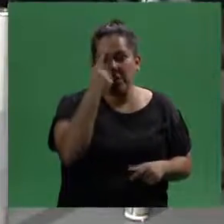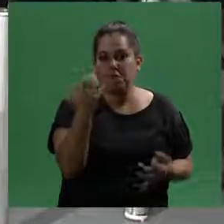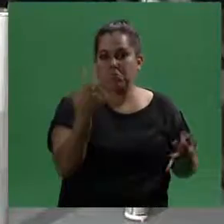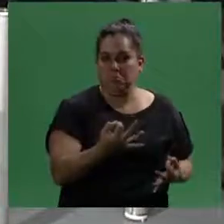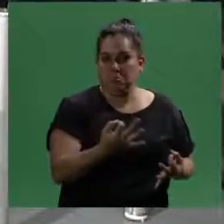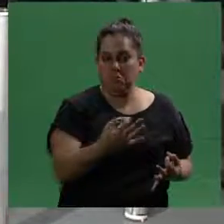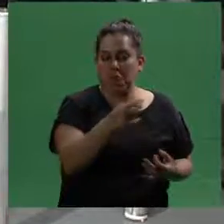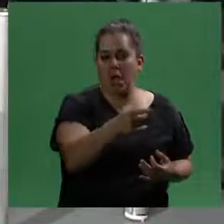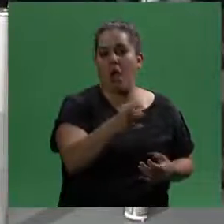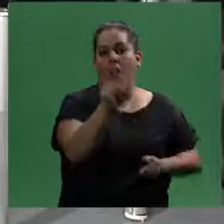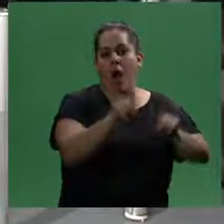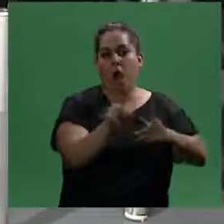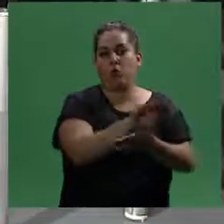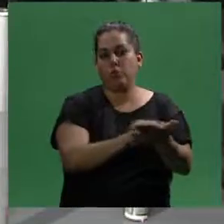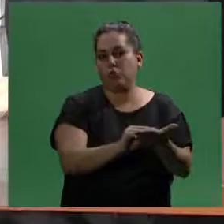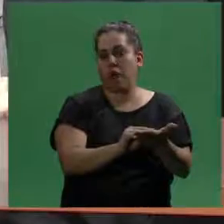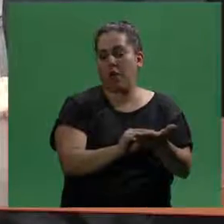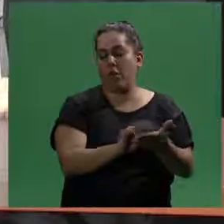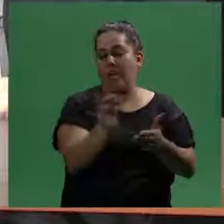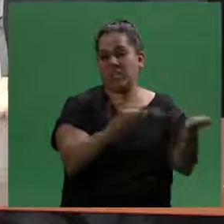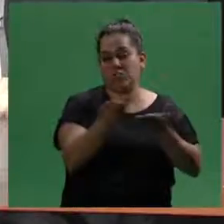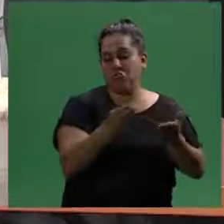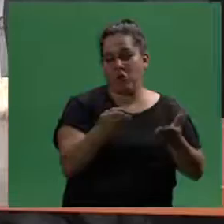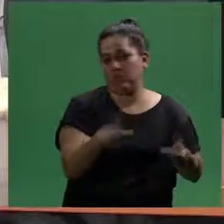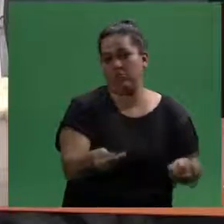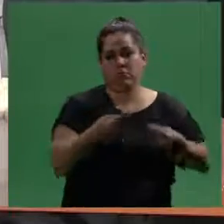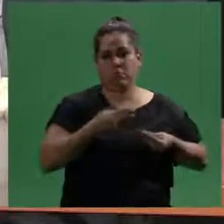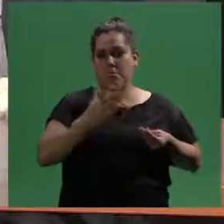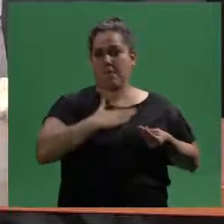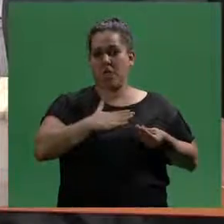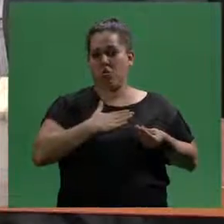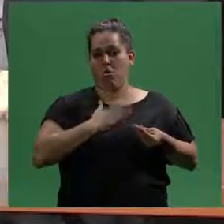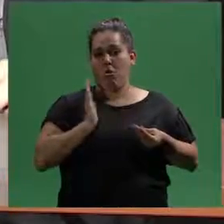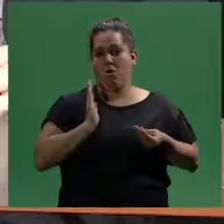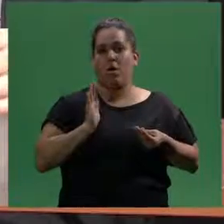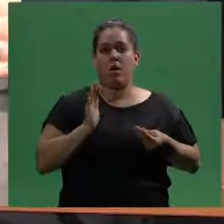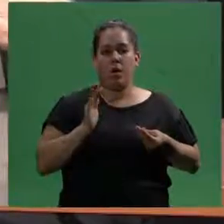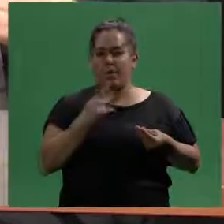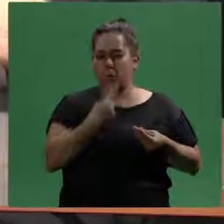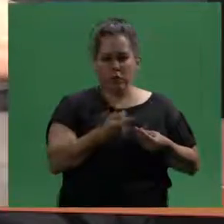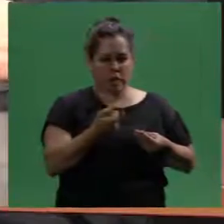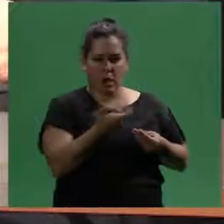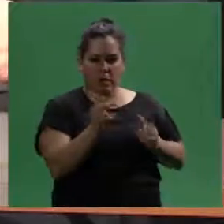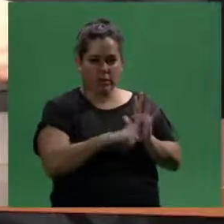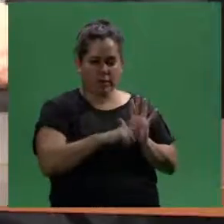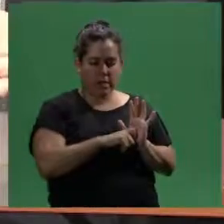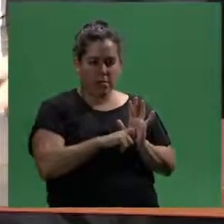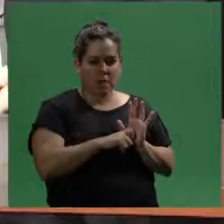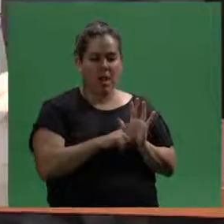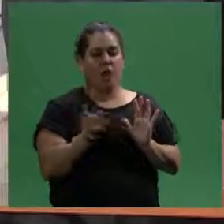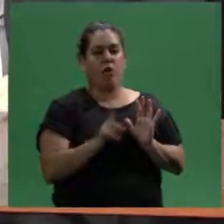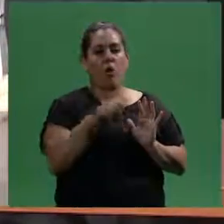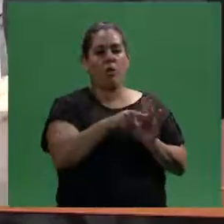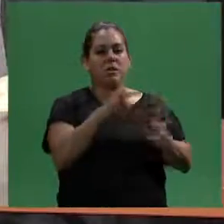comisión lo considera pertinente, algún legislador lo hace suyo, o la comisión es un conjunto. ¿No tiene que tener una cantidad de firmas o Eso algo?